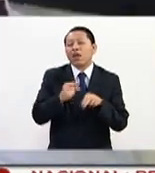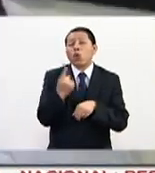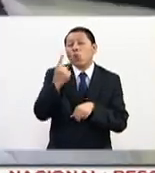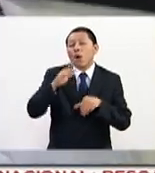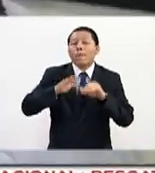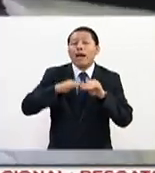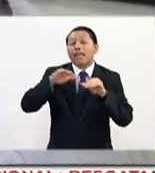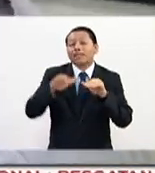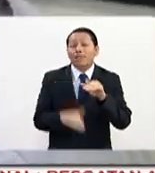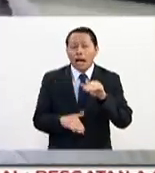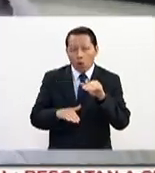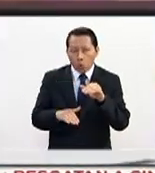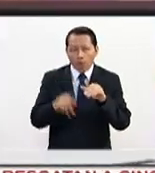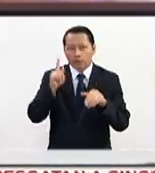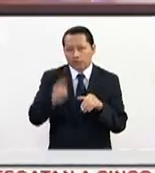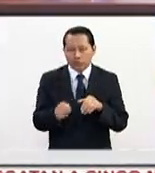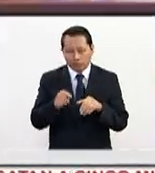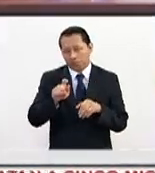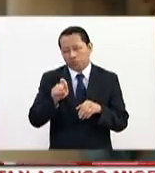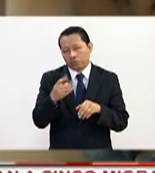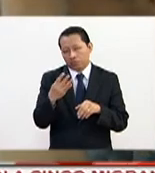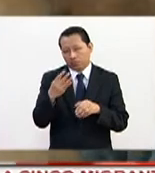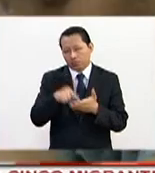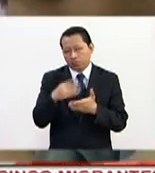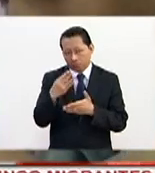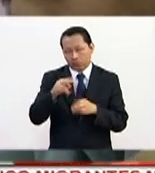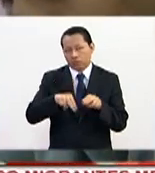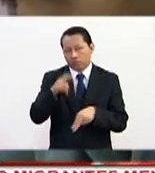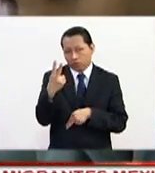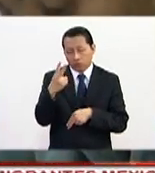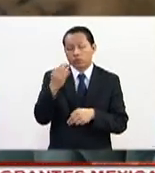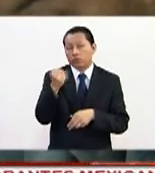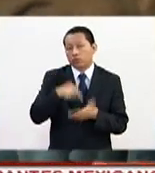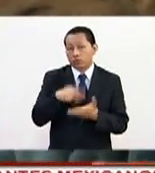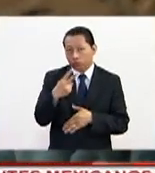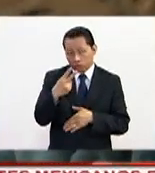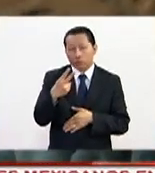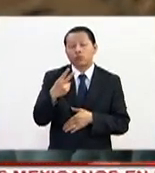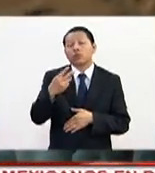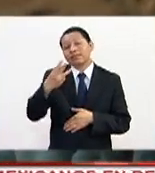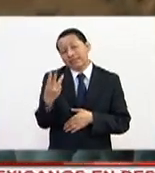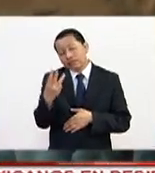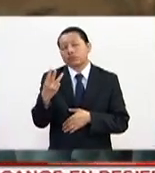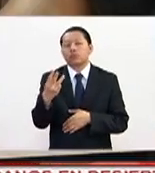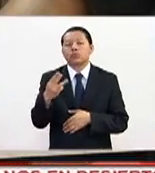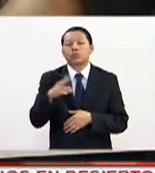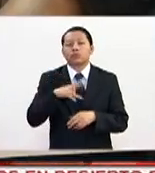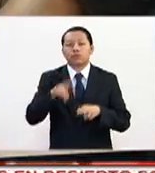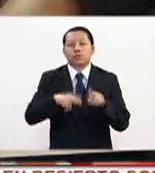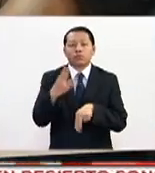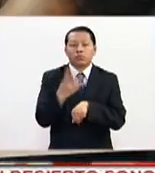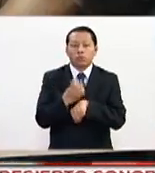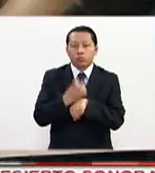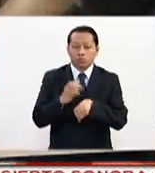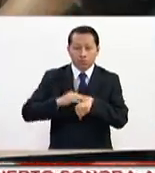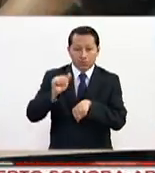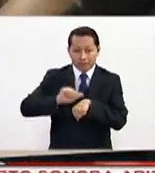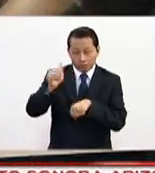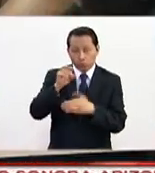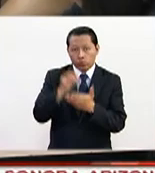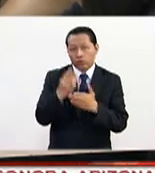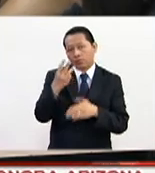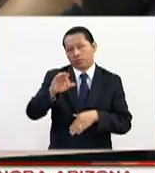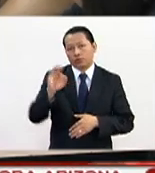el más bajo, el 25.4% en el 2, el 9.2% en el 3 y en el nivel 4, que es el más alto, solo